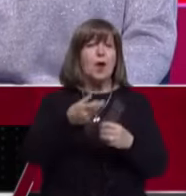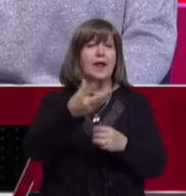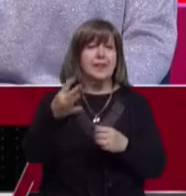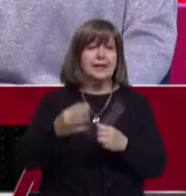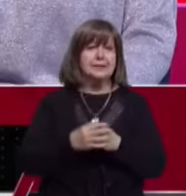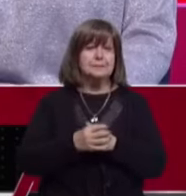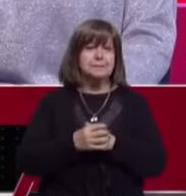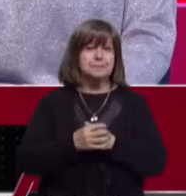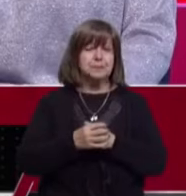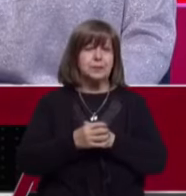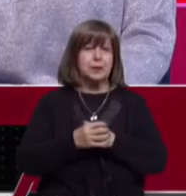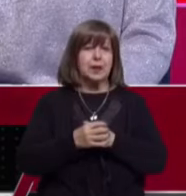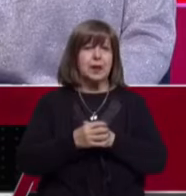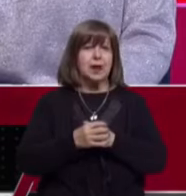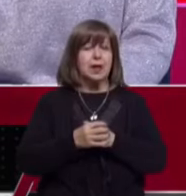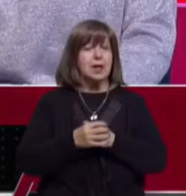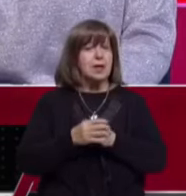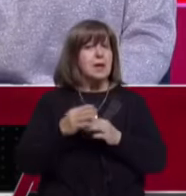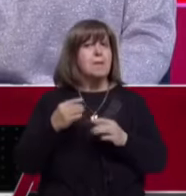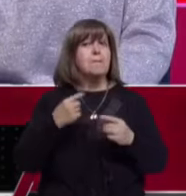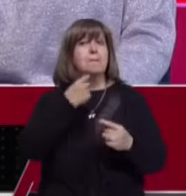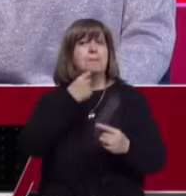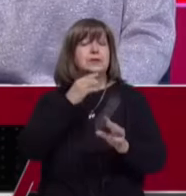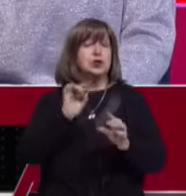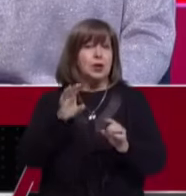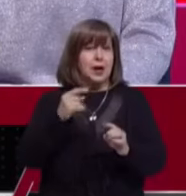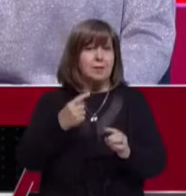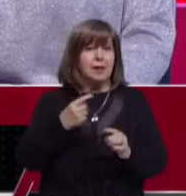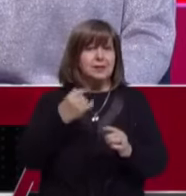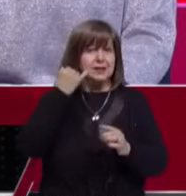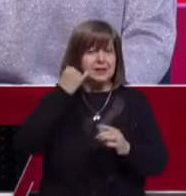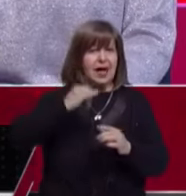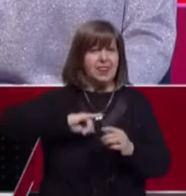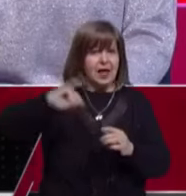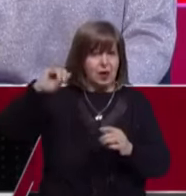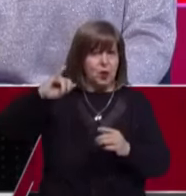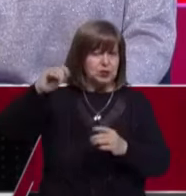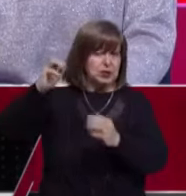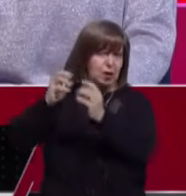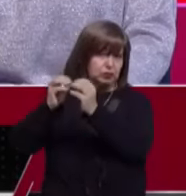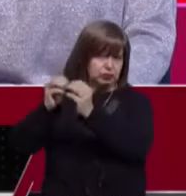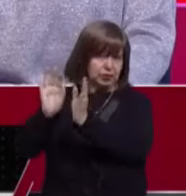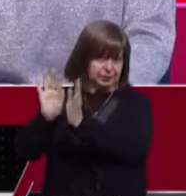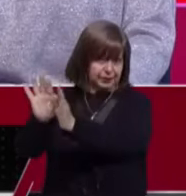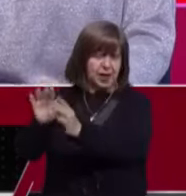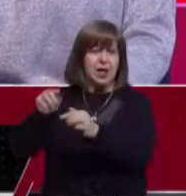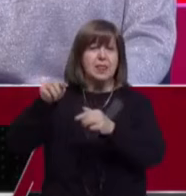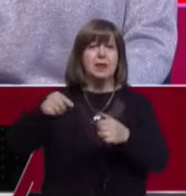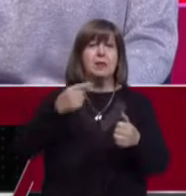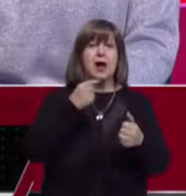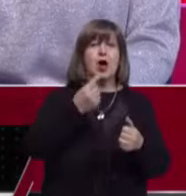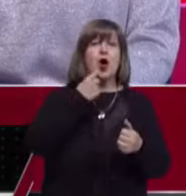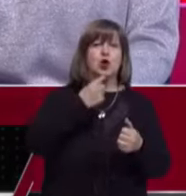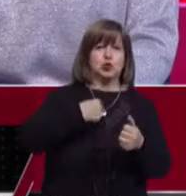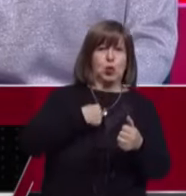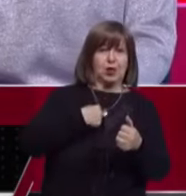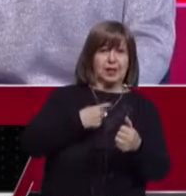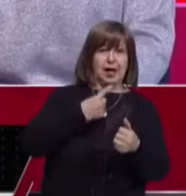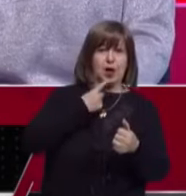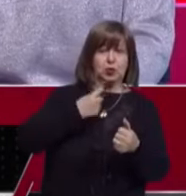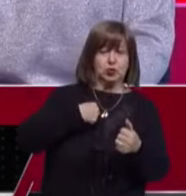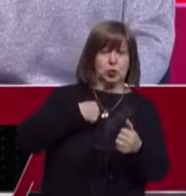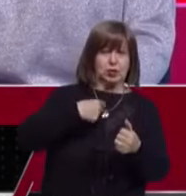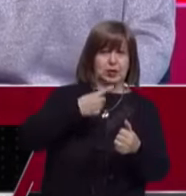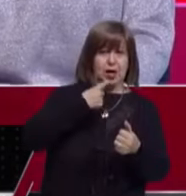Nosotros, más que nada, recibimos consultas de víctimas que ya han hecho la denuncia penal. La cantidad de denuncias realmente sería